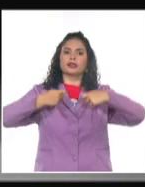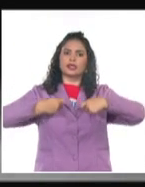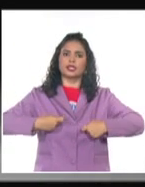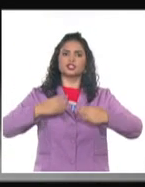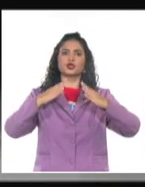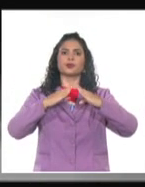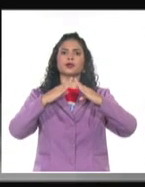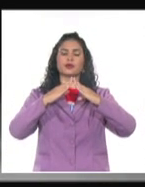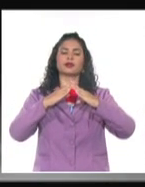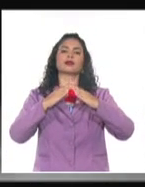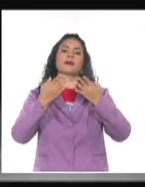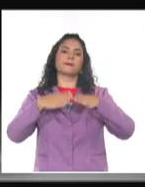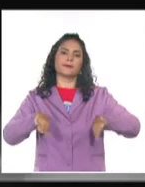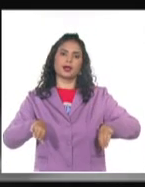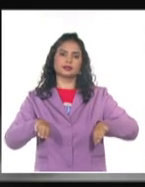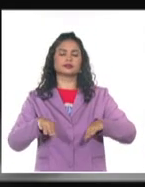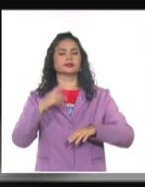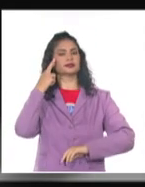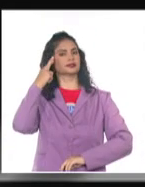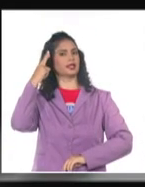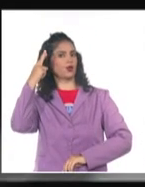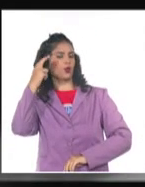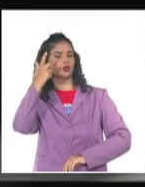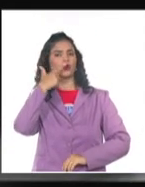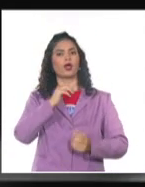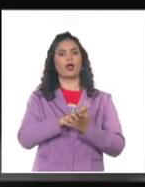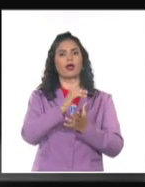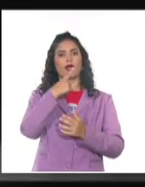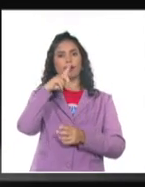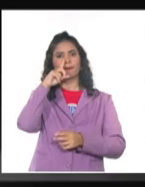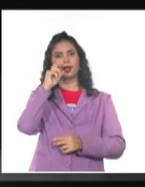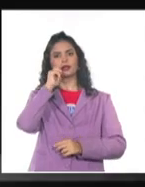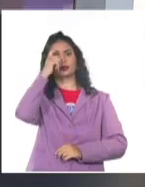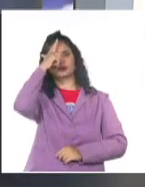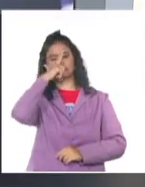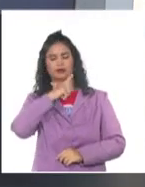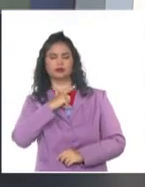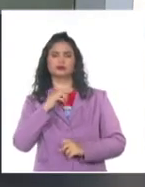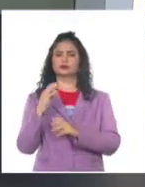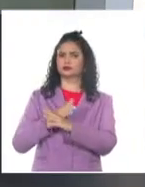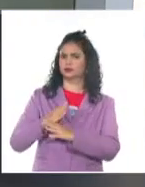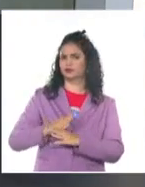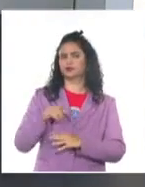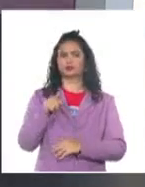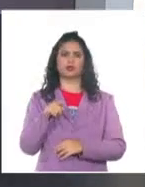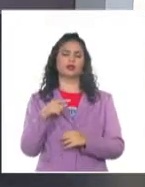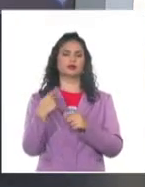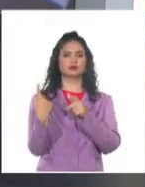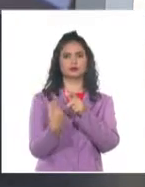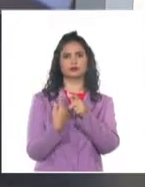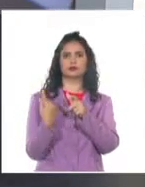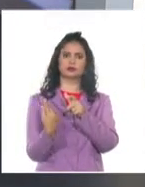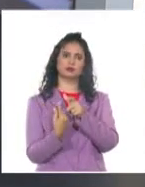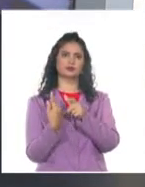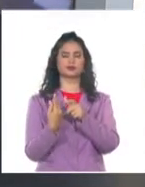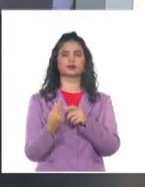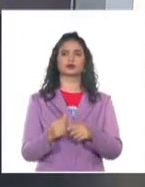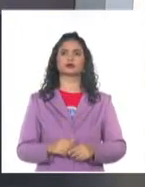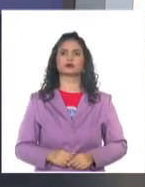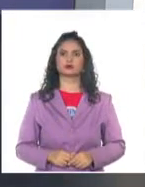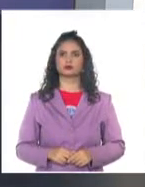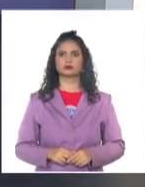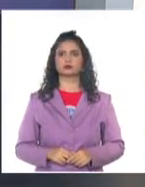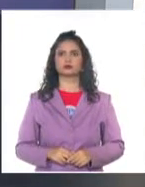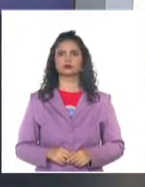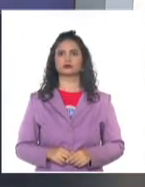recuerdo Amanda, Plegaria a un labrador, El carretero y Manifiesto. Yo no canto por cantar ni por tener